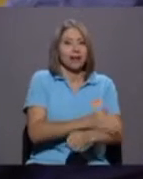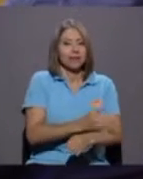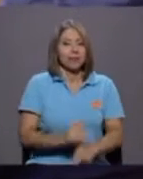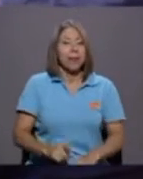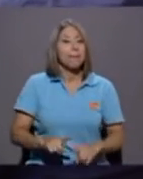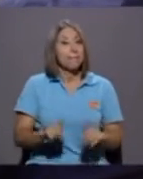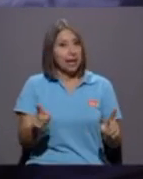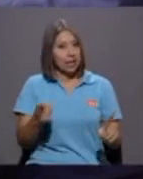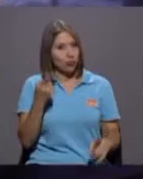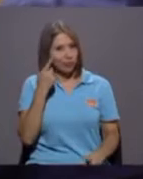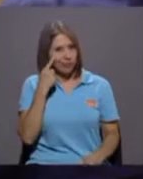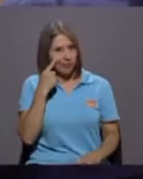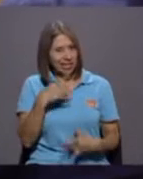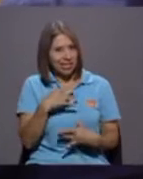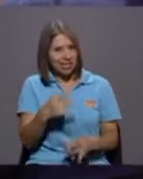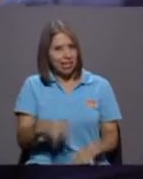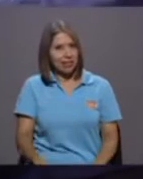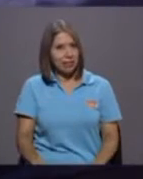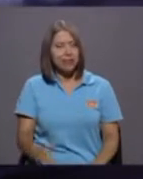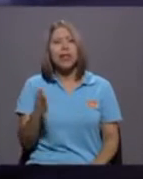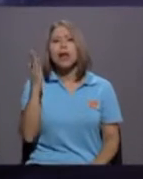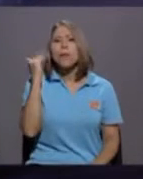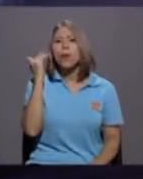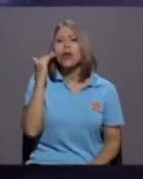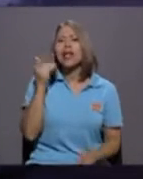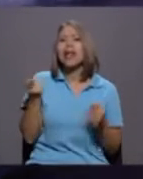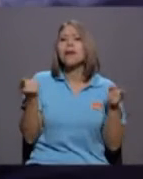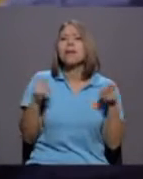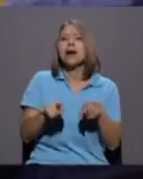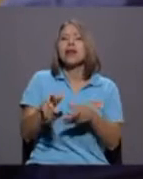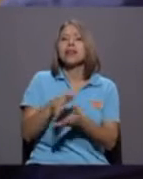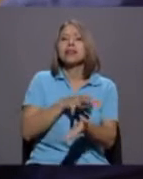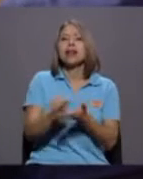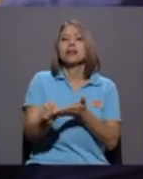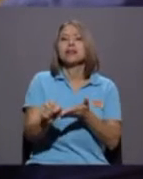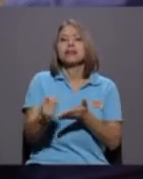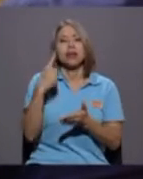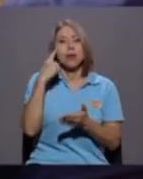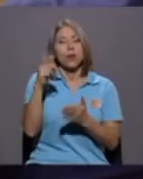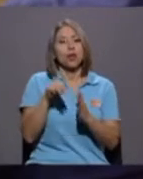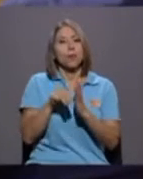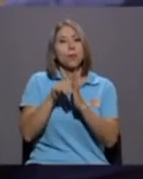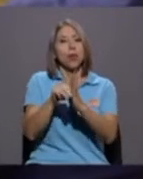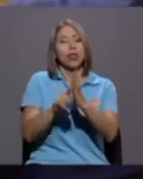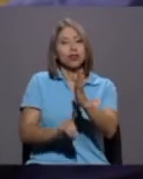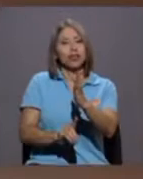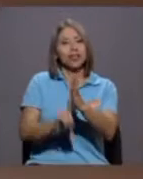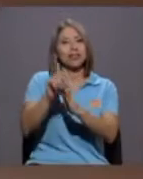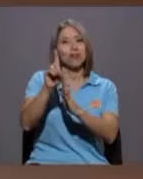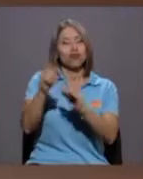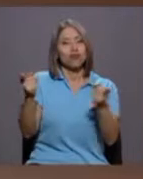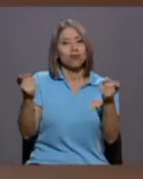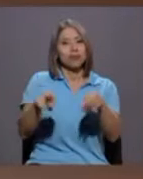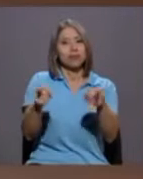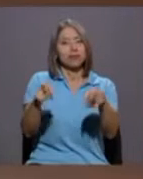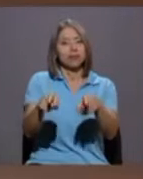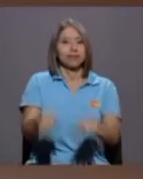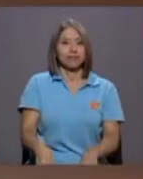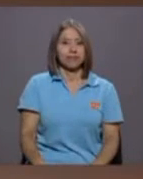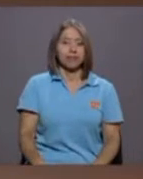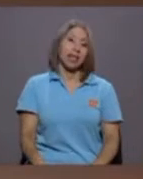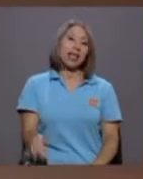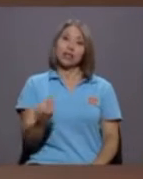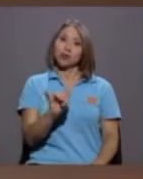esto. ¿Por qué ocurren los desastres? Porque hay modelos de desarrollo que generan condiciones para que esto ocurra.